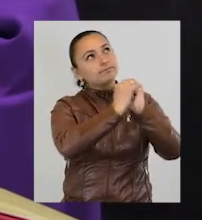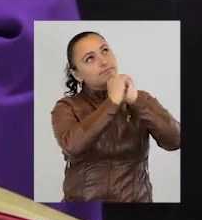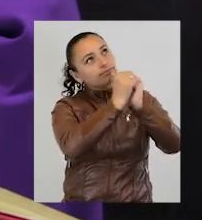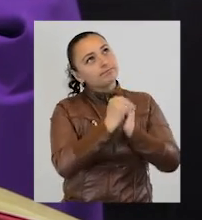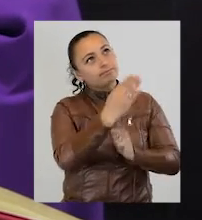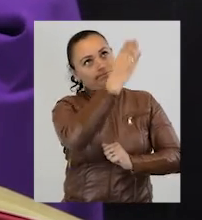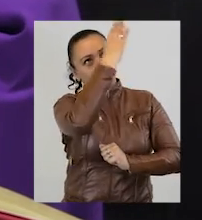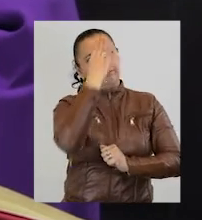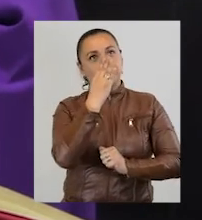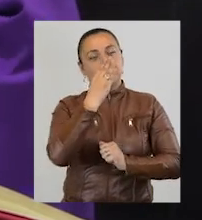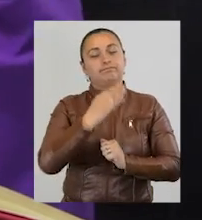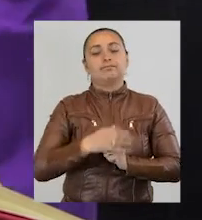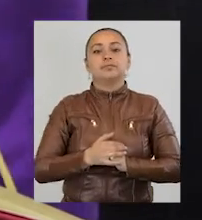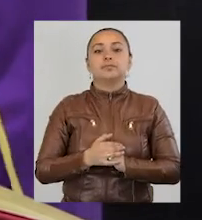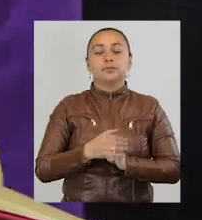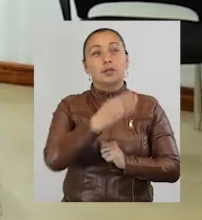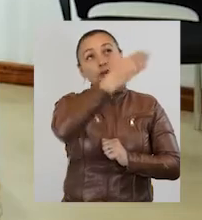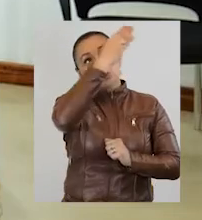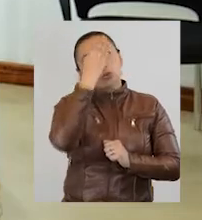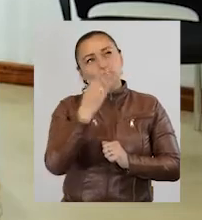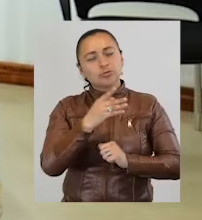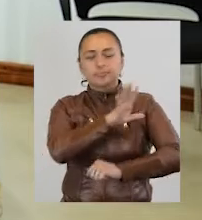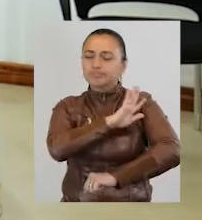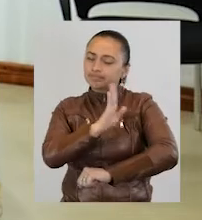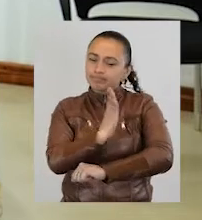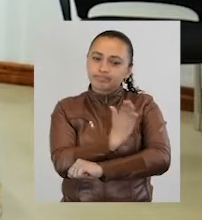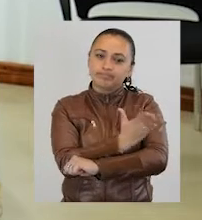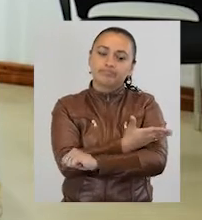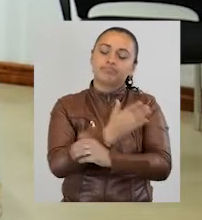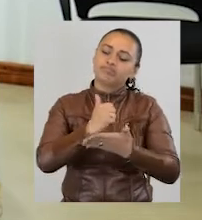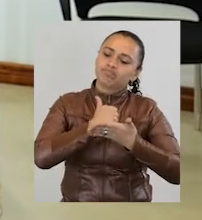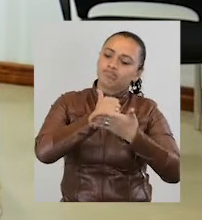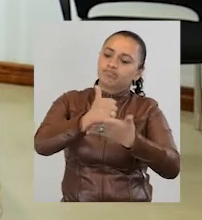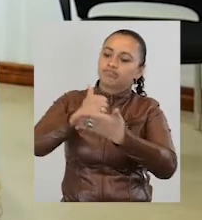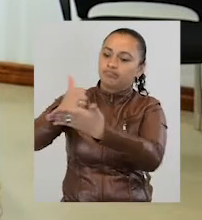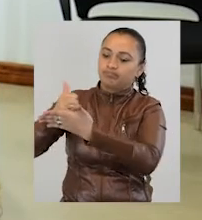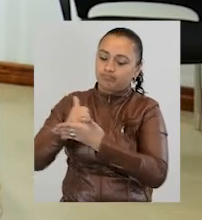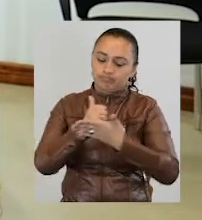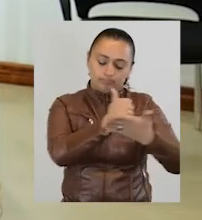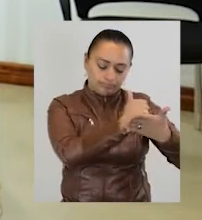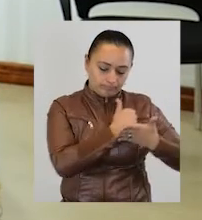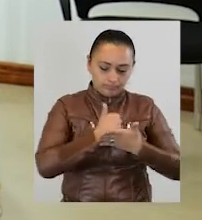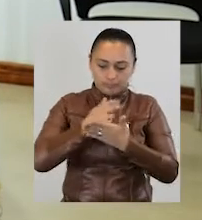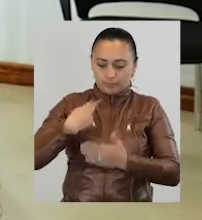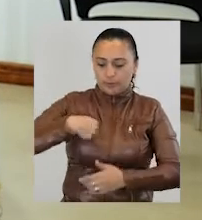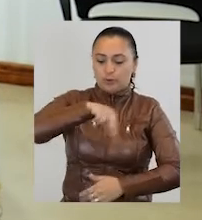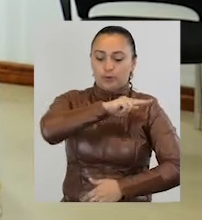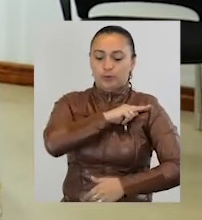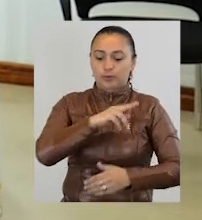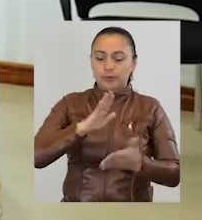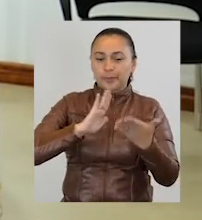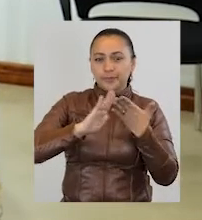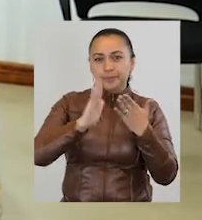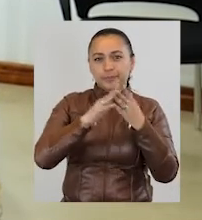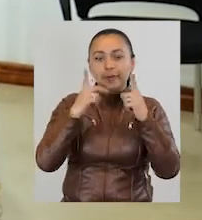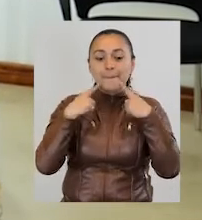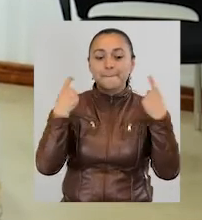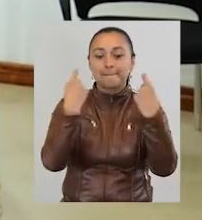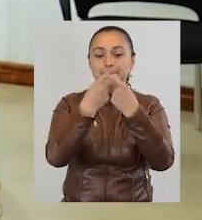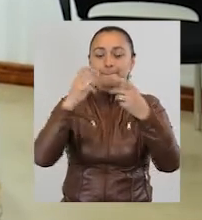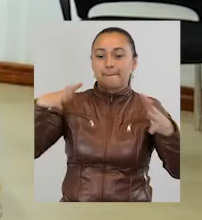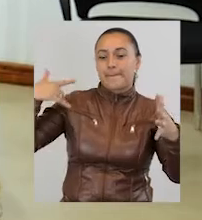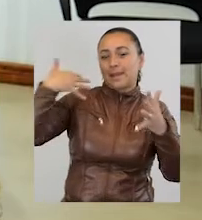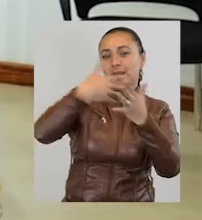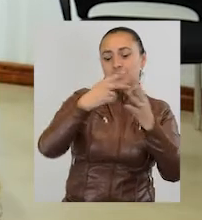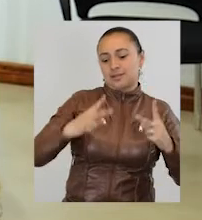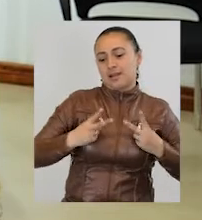ante Dios nuestro Señor. Dios Todopoderoso, tenga misericordia de nosotros. Perdone nuestro pecado y nos lleve al